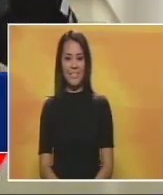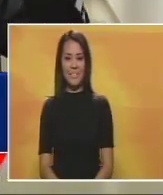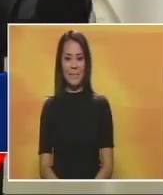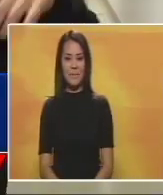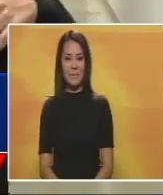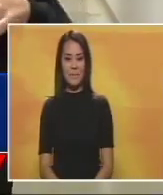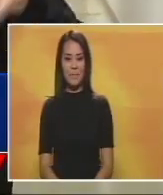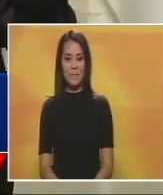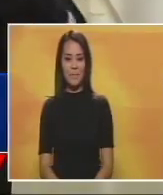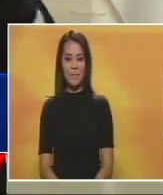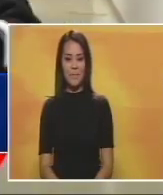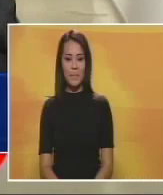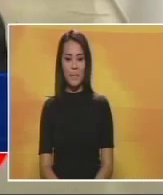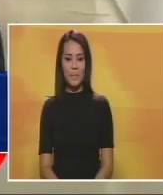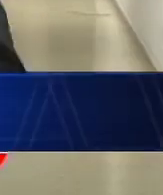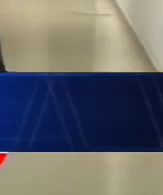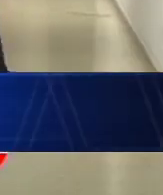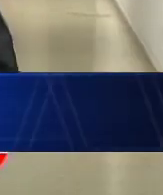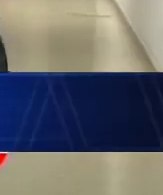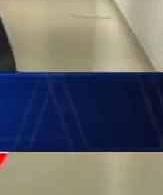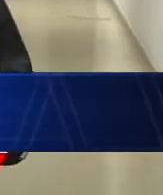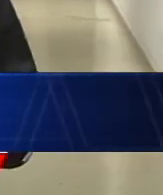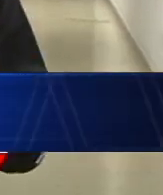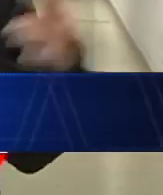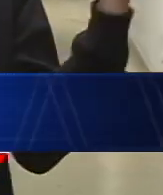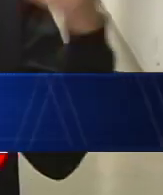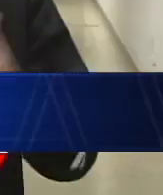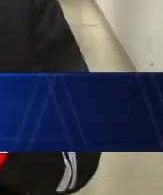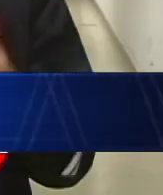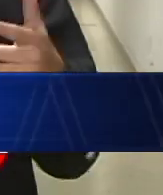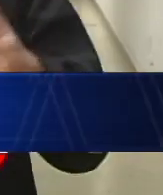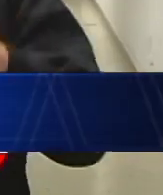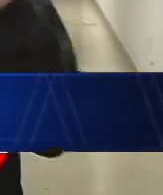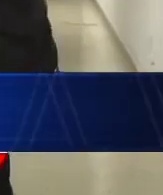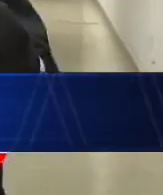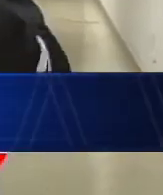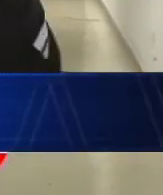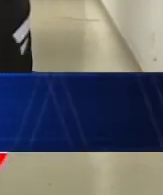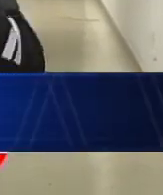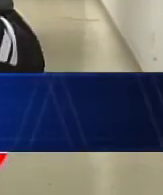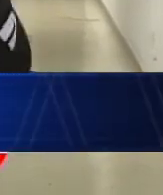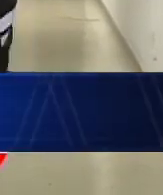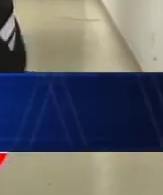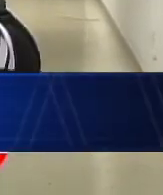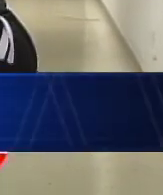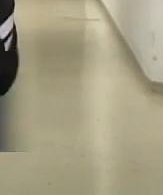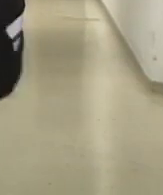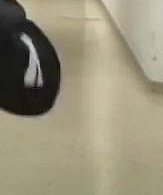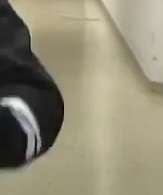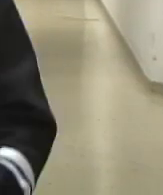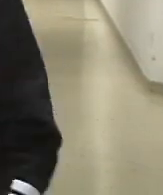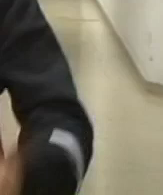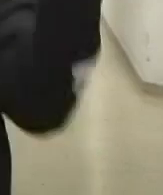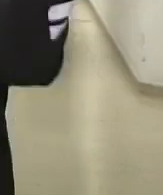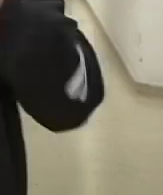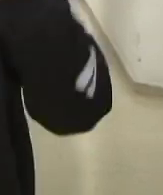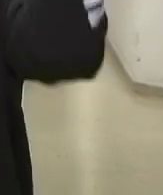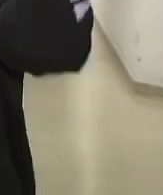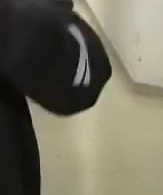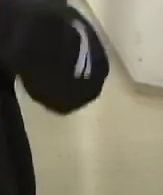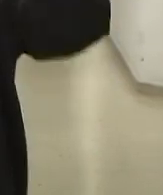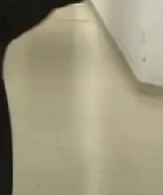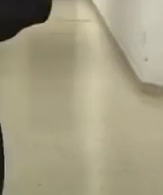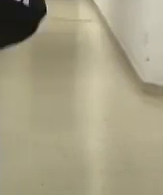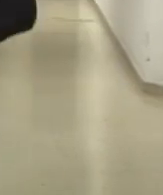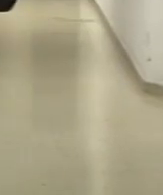de lunática. Las palabras se las lleva el viento. Ahora solo quiero la práctica, prácticamente. Al regreso